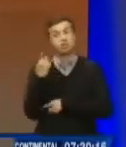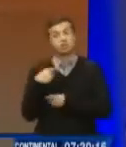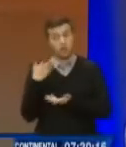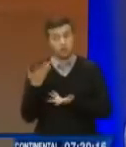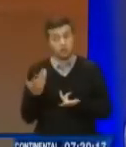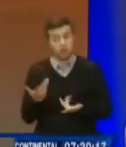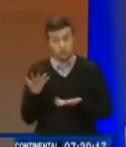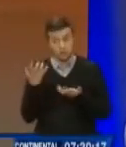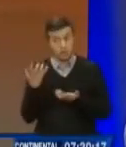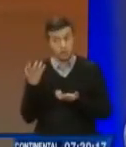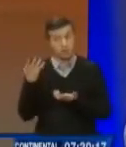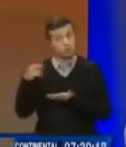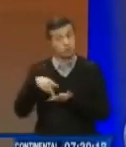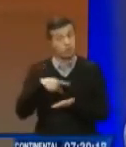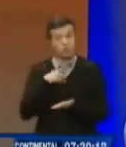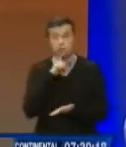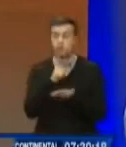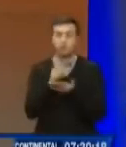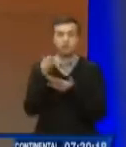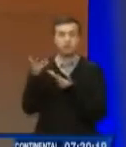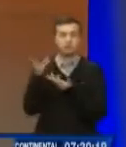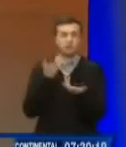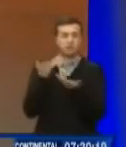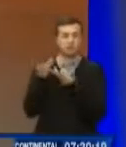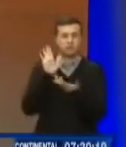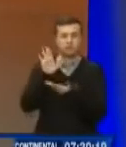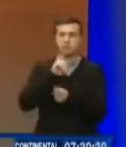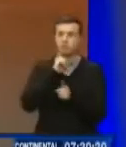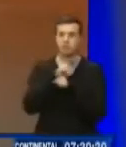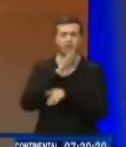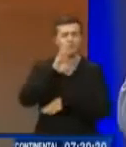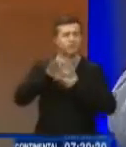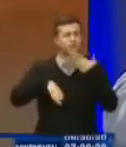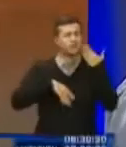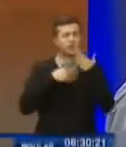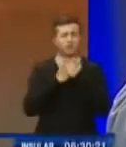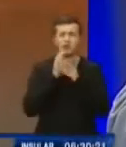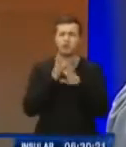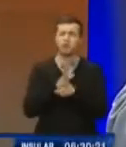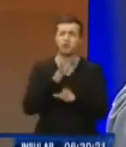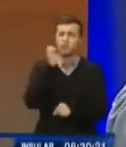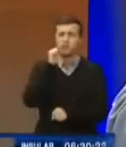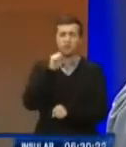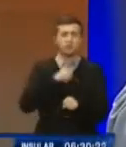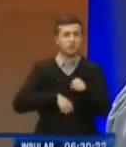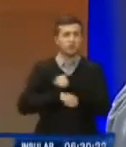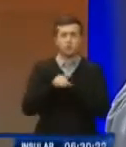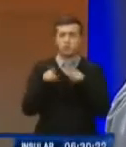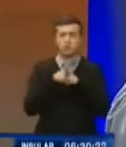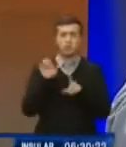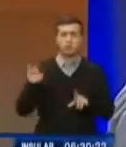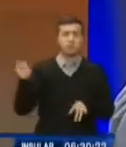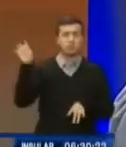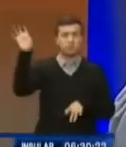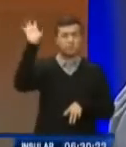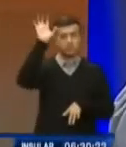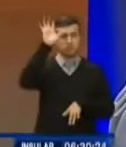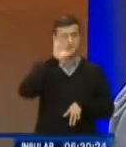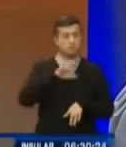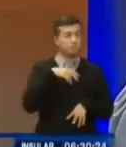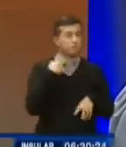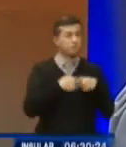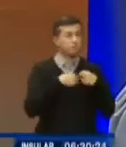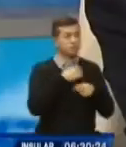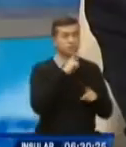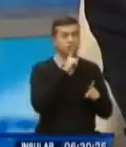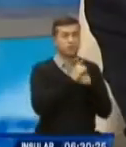y eso está prácticamente en la conmebol en la concacaf como en la federación ecuatoriana de fútbol pero un punto de quiebre los